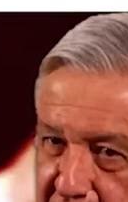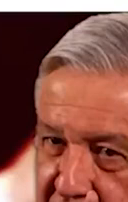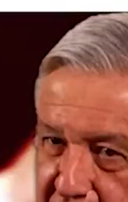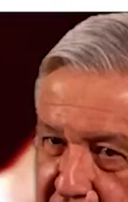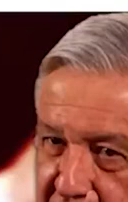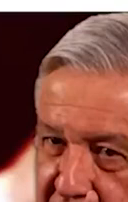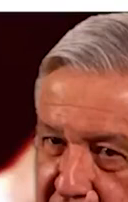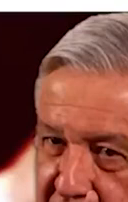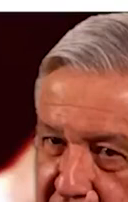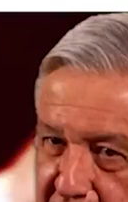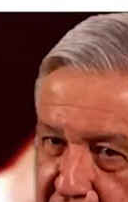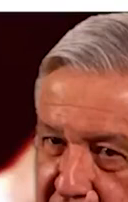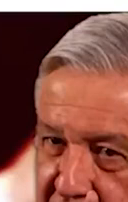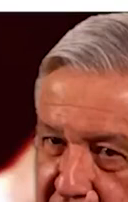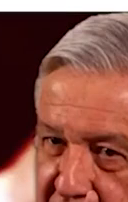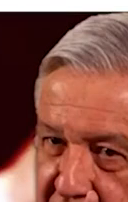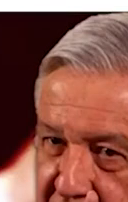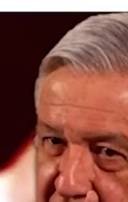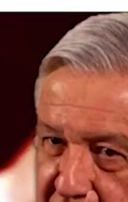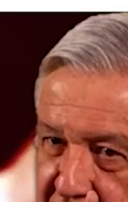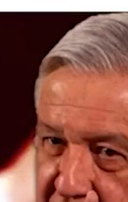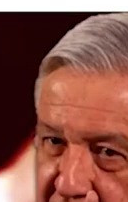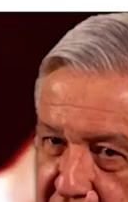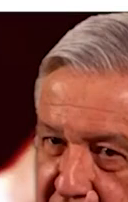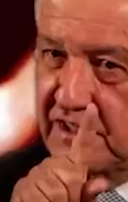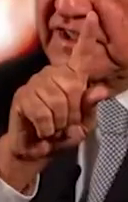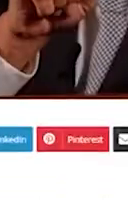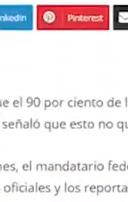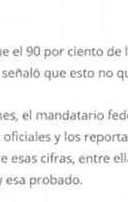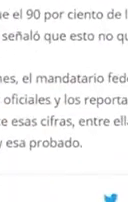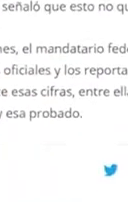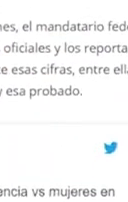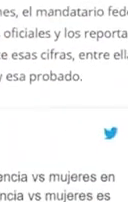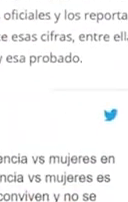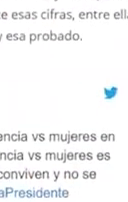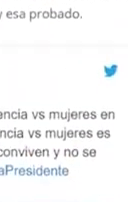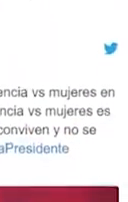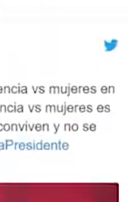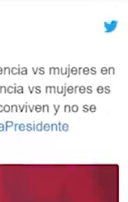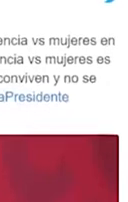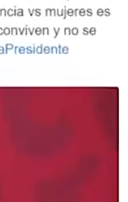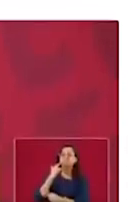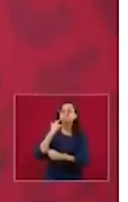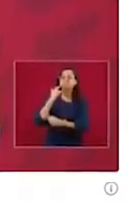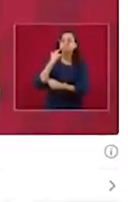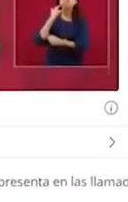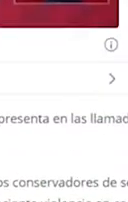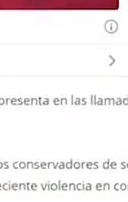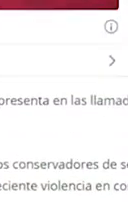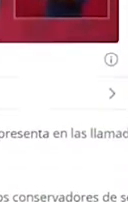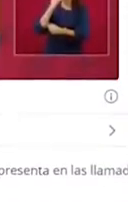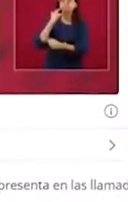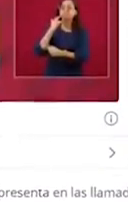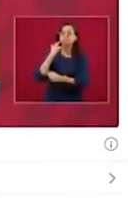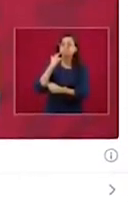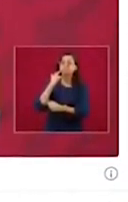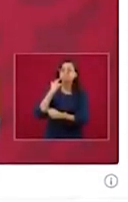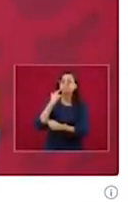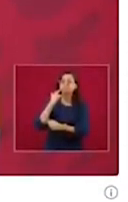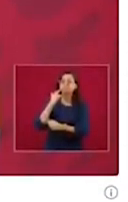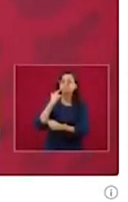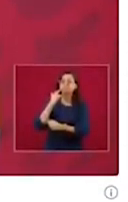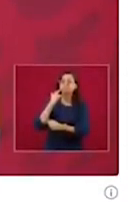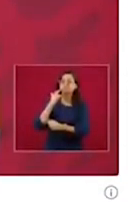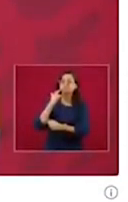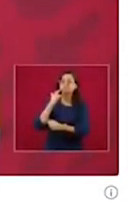las llamadas, dijo, que recibe el metro en la Ciudad de México sobre sabotajes, bombas, y la mayor parte de